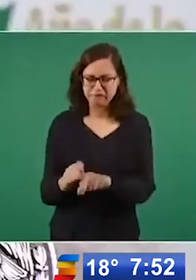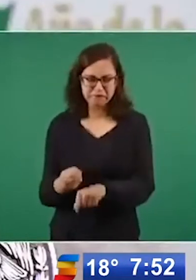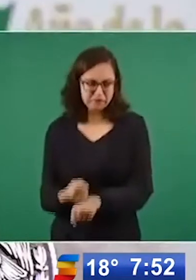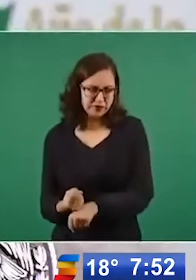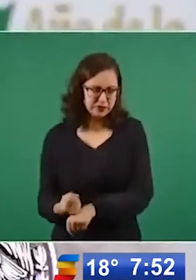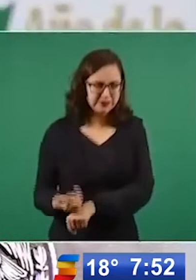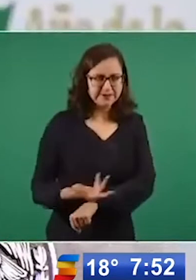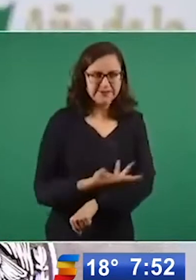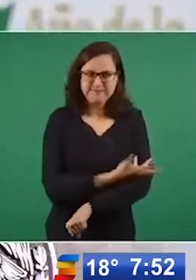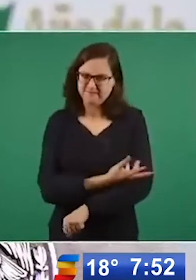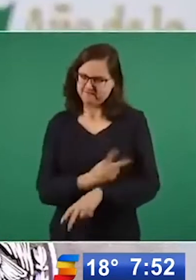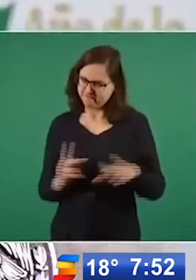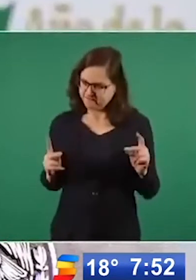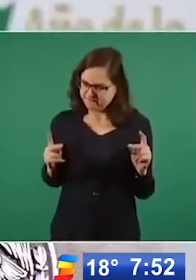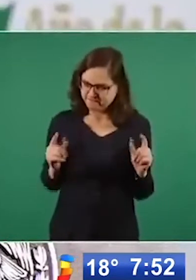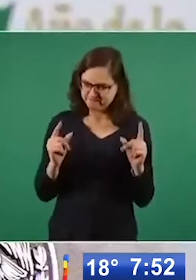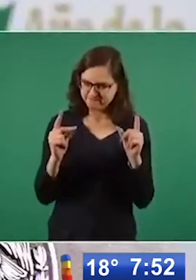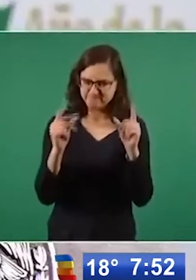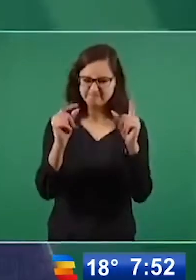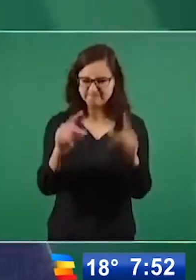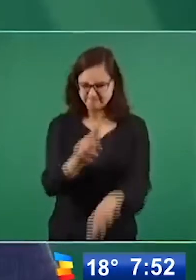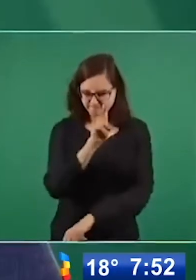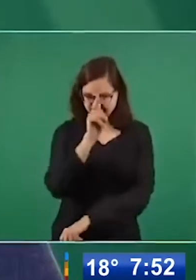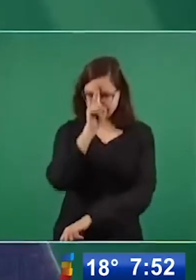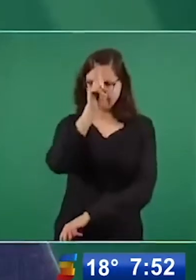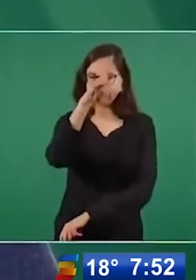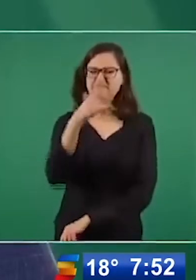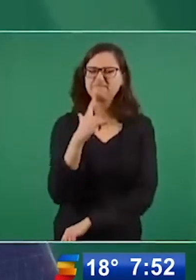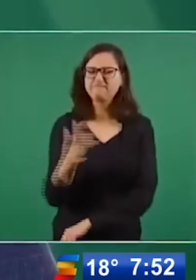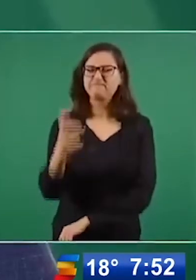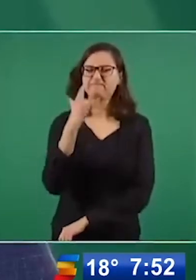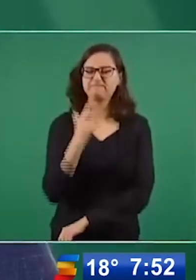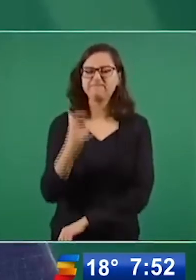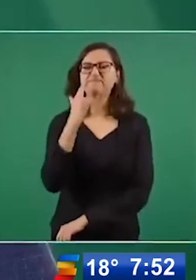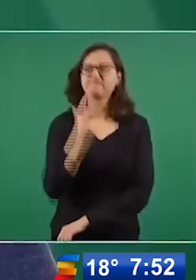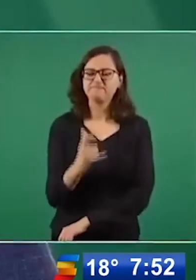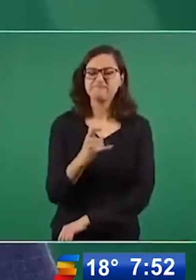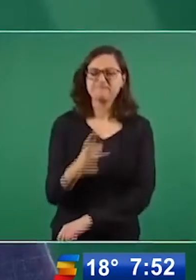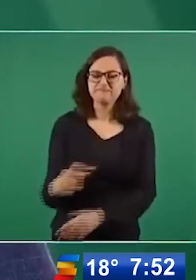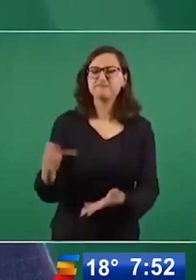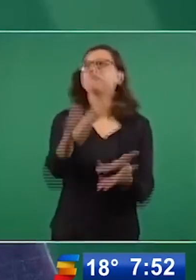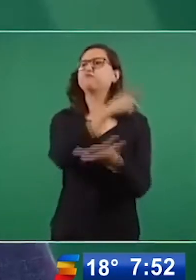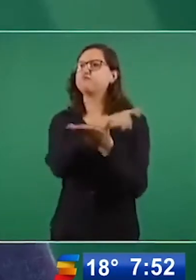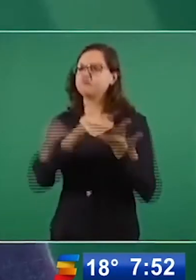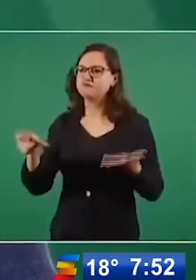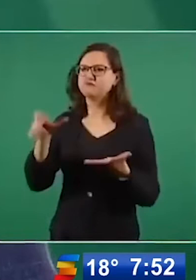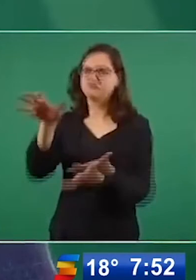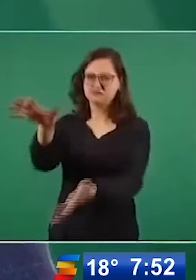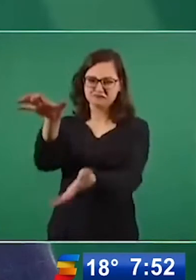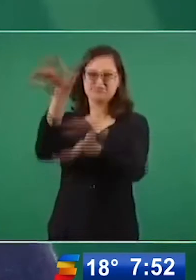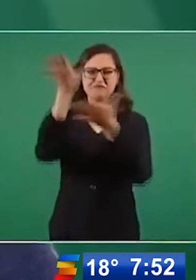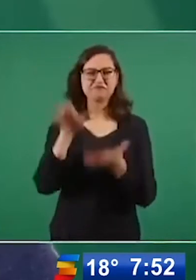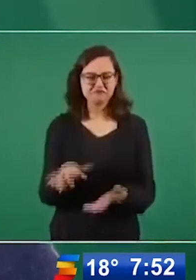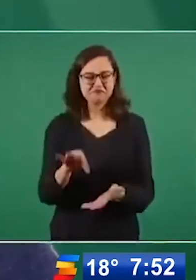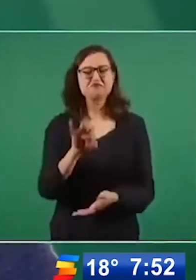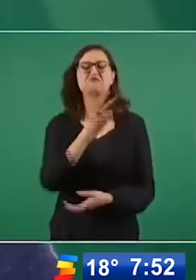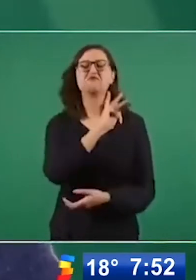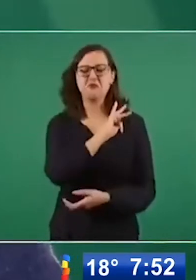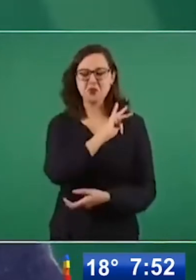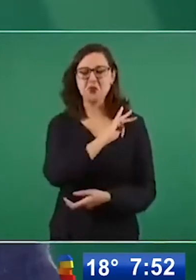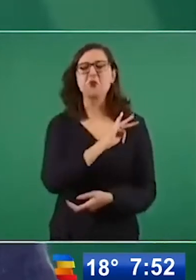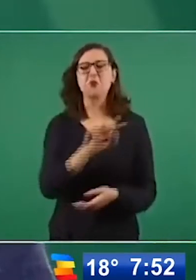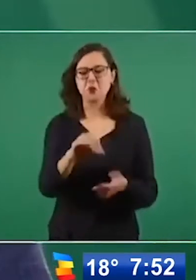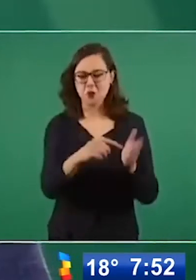18.900 millones de pesos. En el caso de los medicamentos oncológicos, sobre el que se desplegó un exagerado interés,